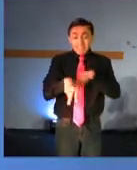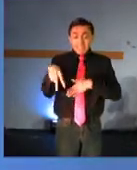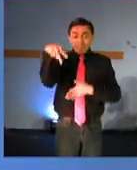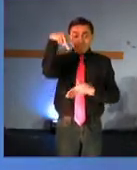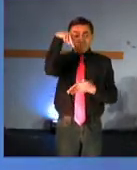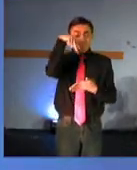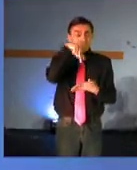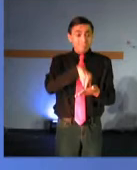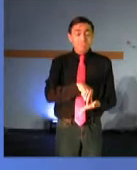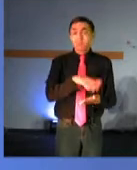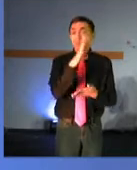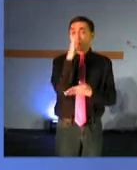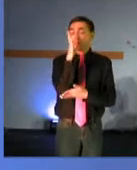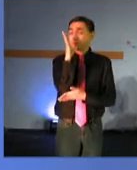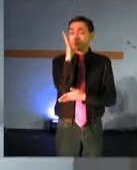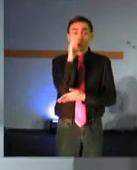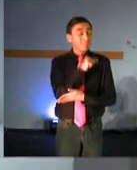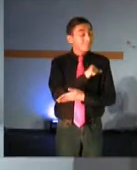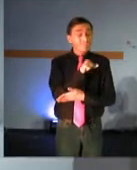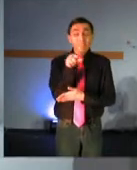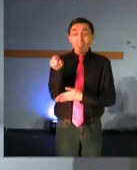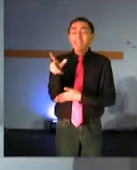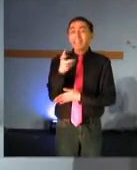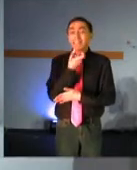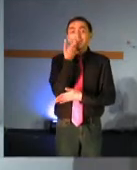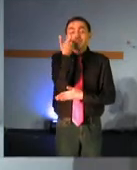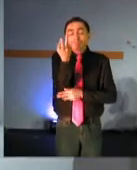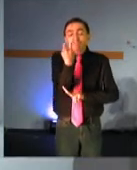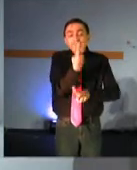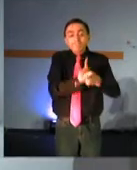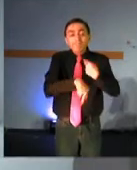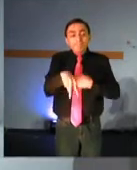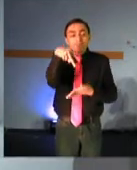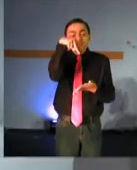era su propósito hacer la presentación en esta feria.